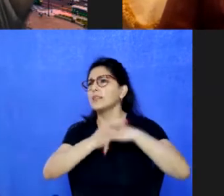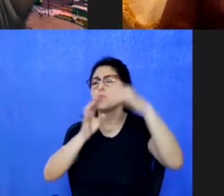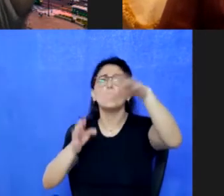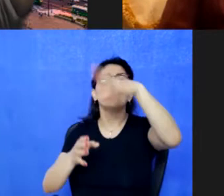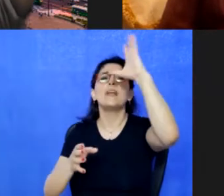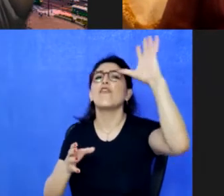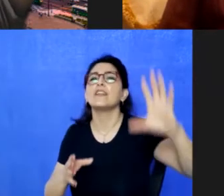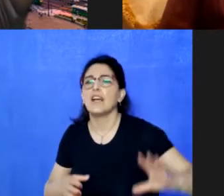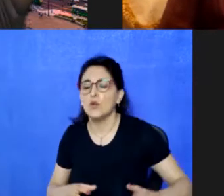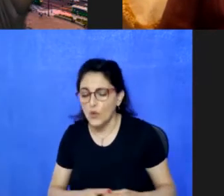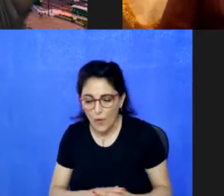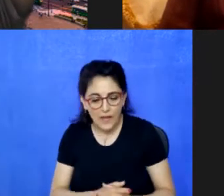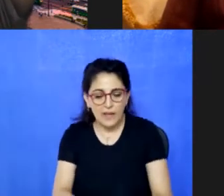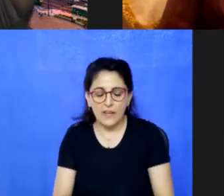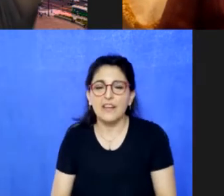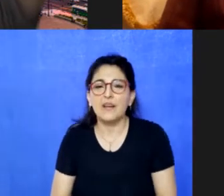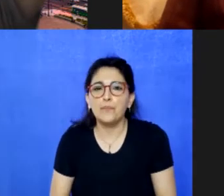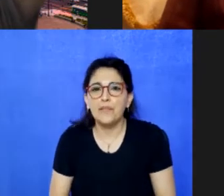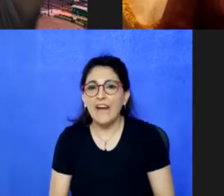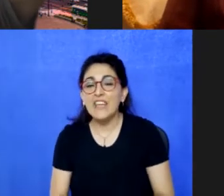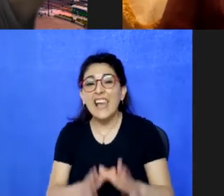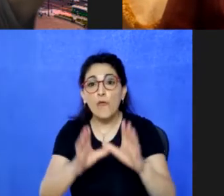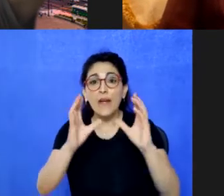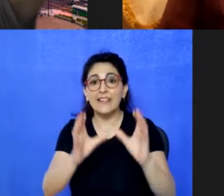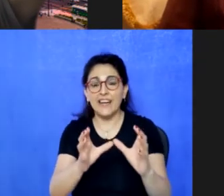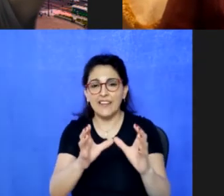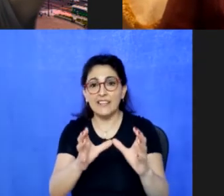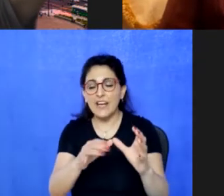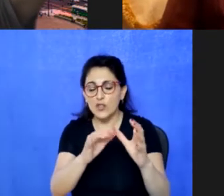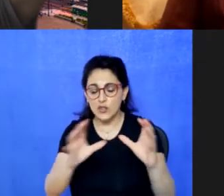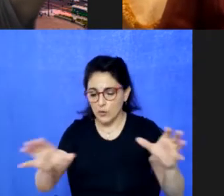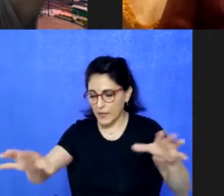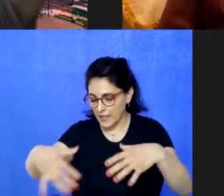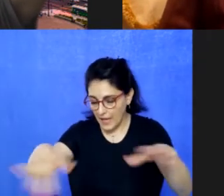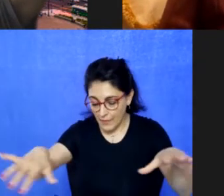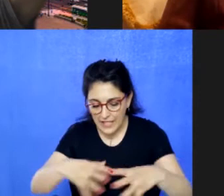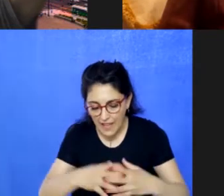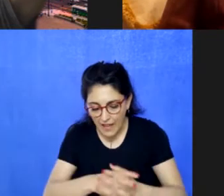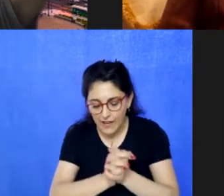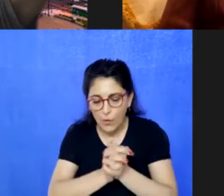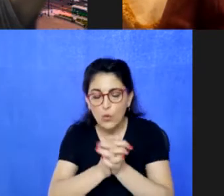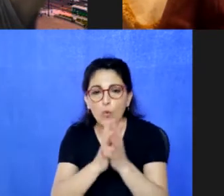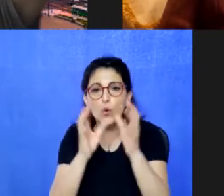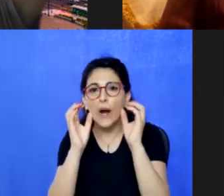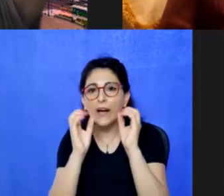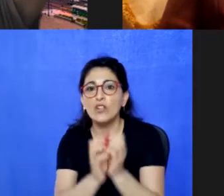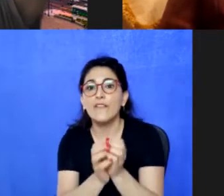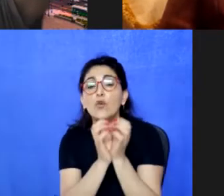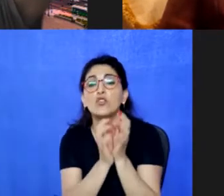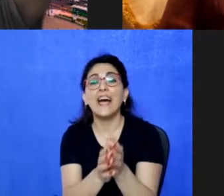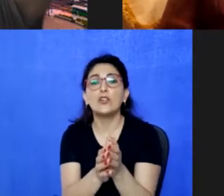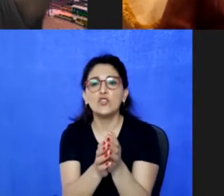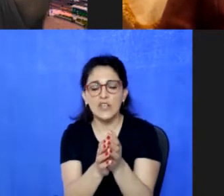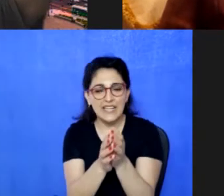muchísimo antes, 1991, había a la vuelta del diario sobre la avenida un lugar donde